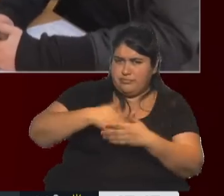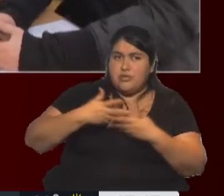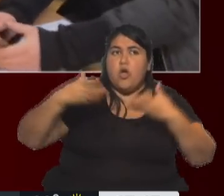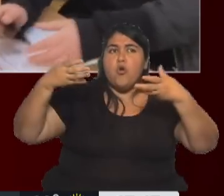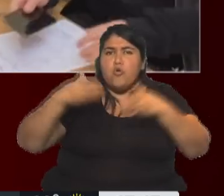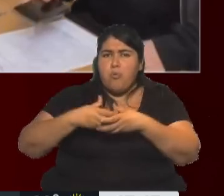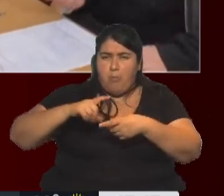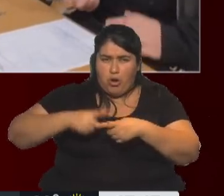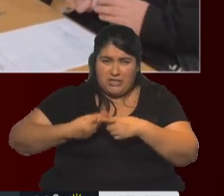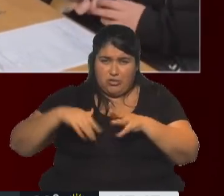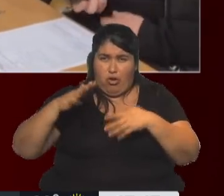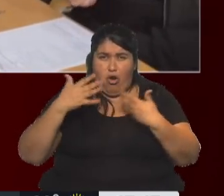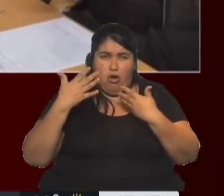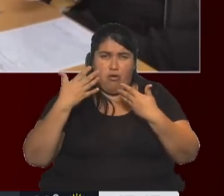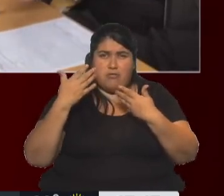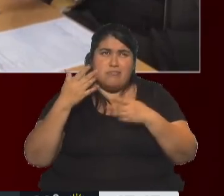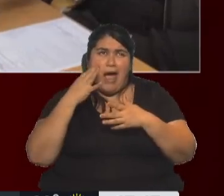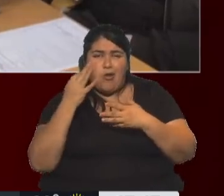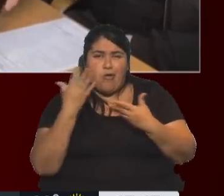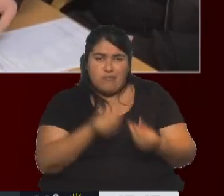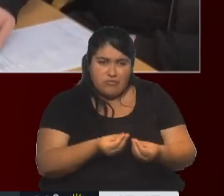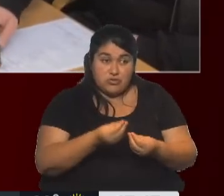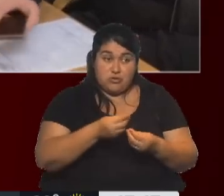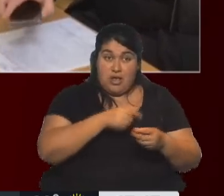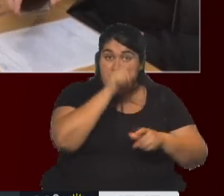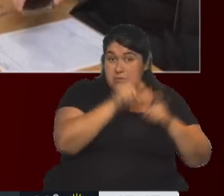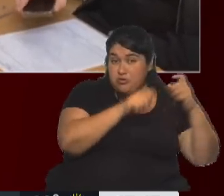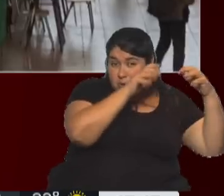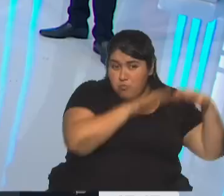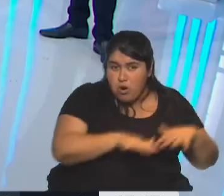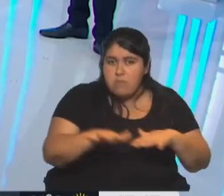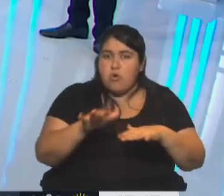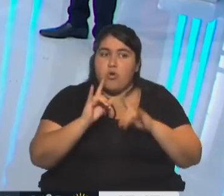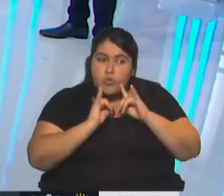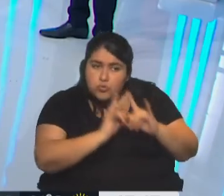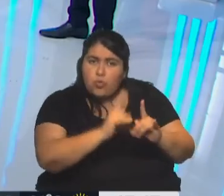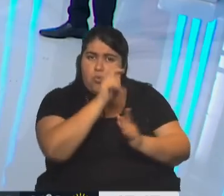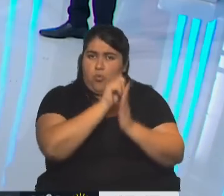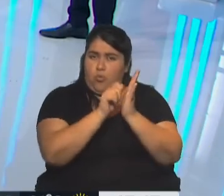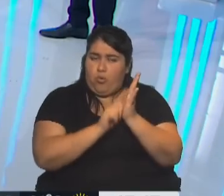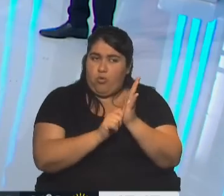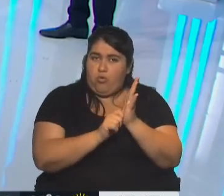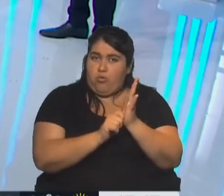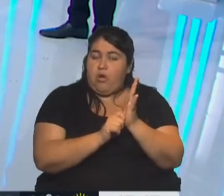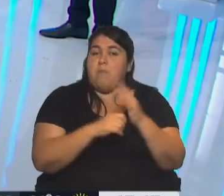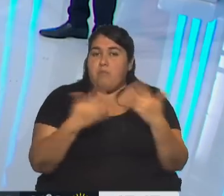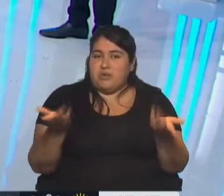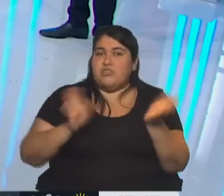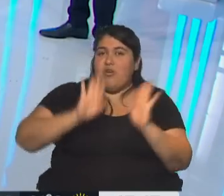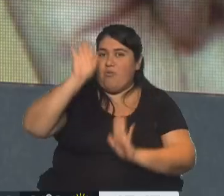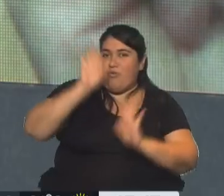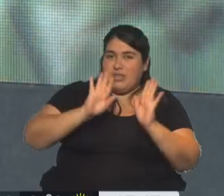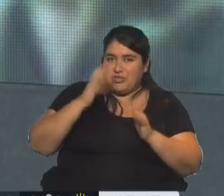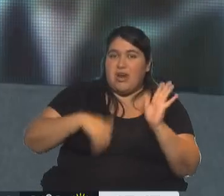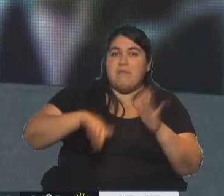en Chile y estaba un poco la idea de si el pueblo es el que sale a la calle, es el pueblo el que tiene que redactar la propia Constitución, y por eso se había votado